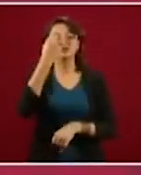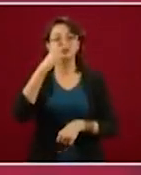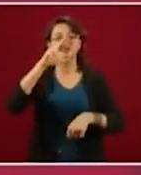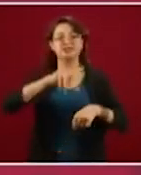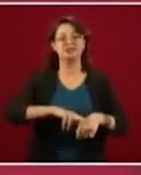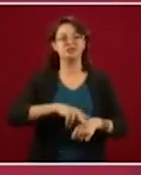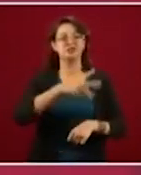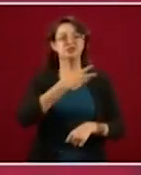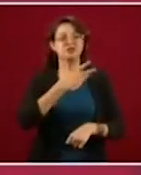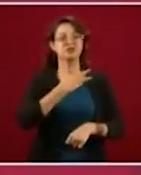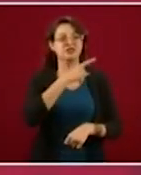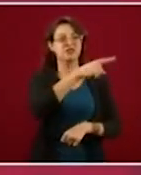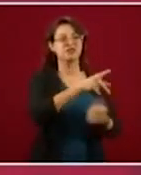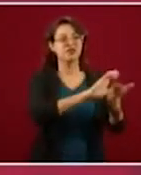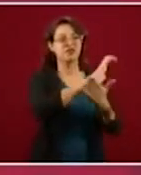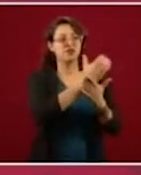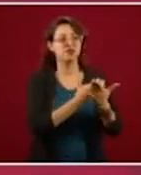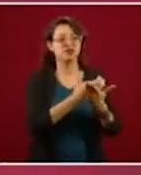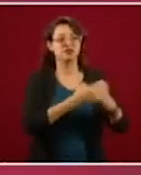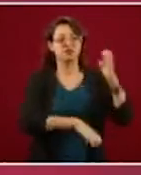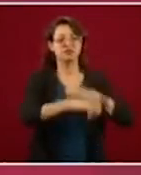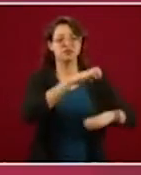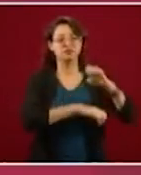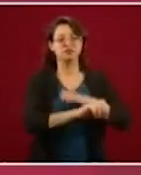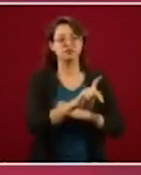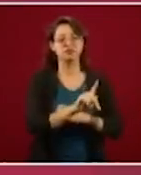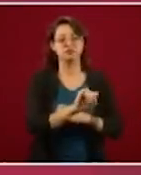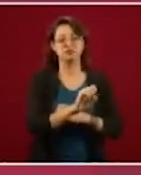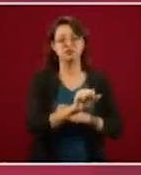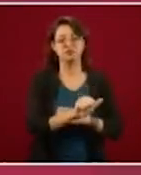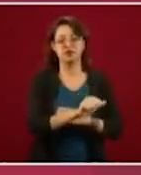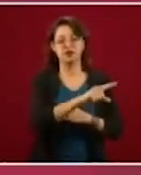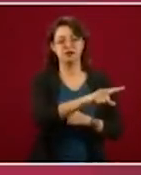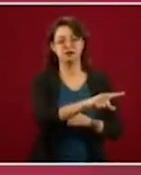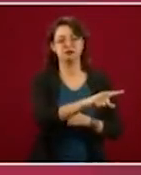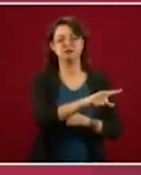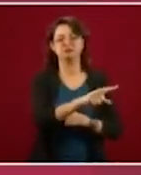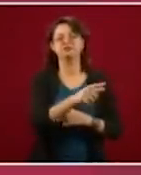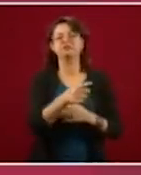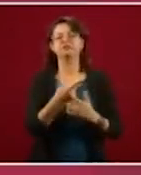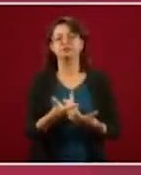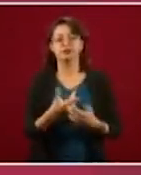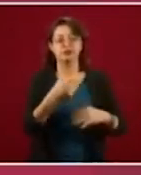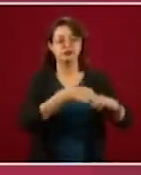la empresa PISA, que era la que